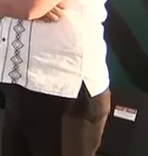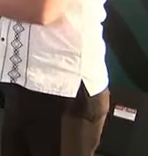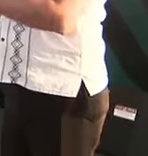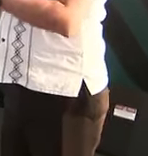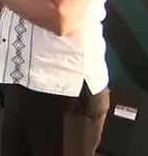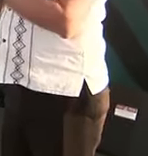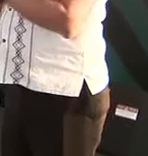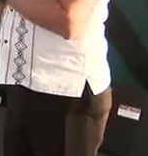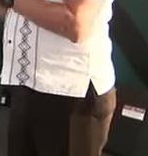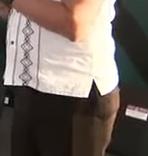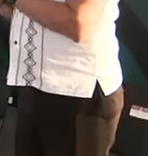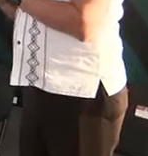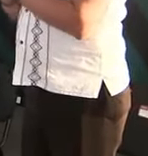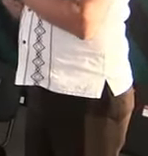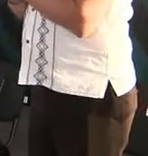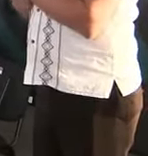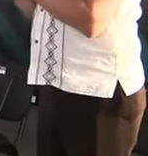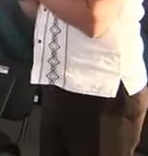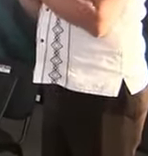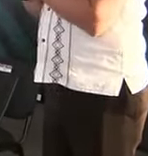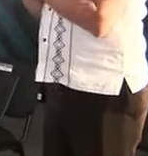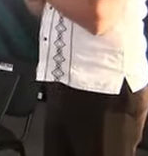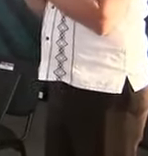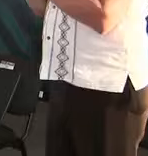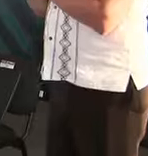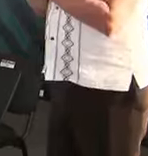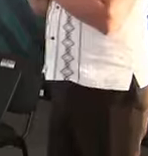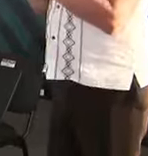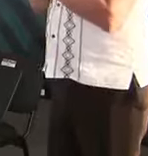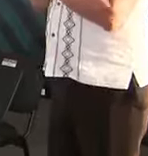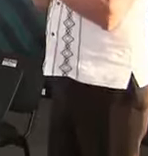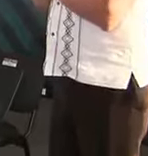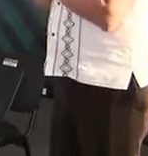licenciado Andrés Manuel López Obrador